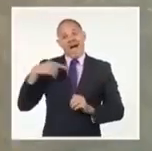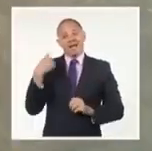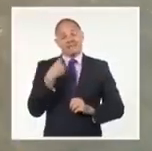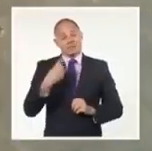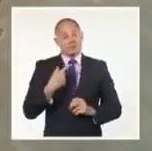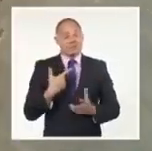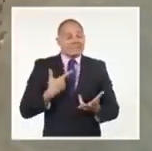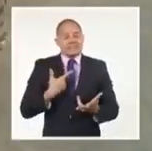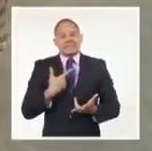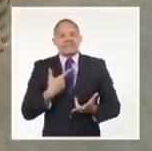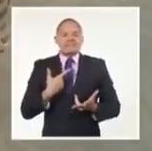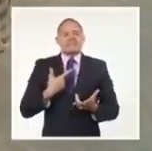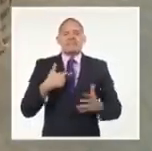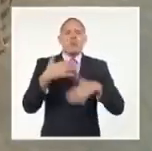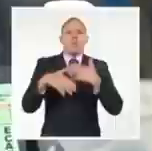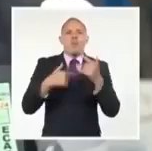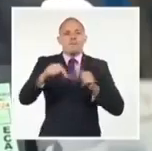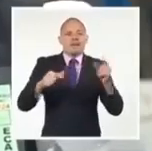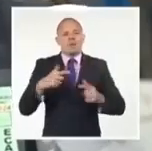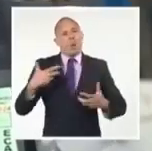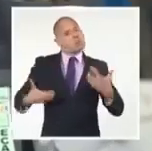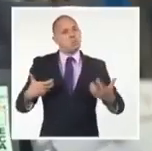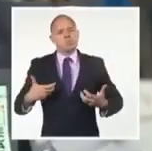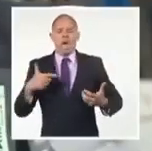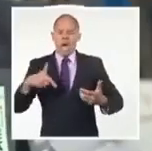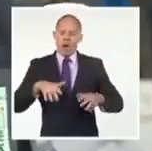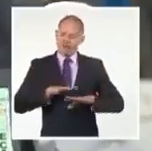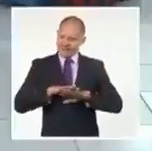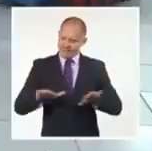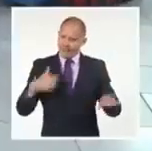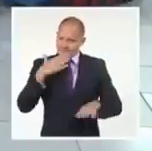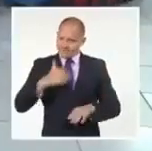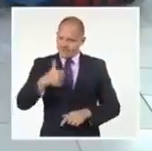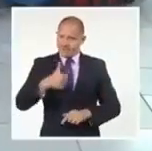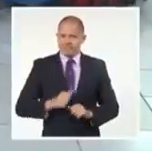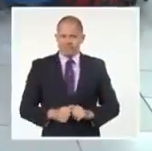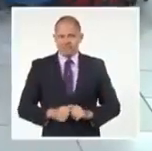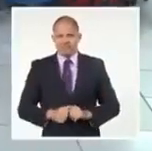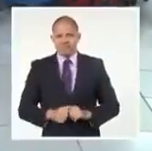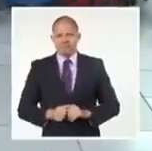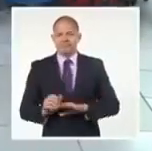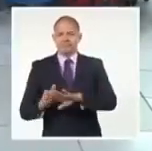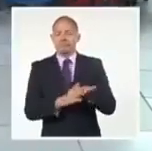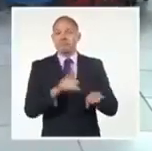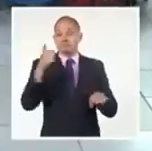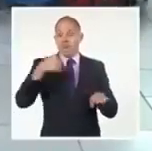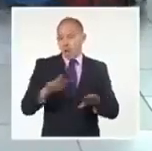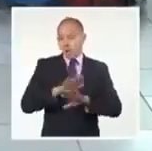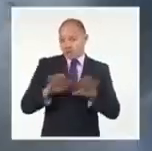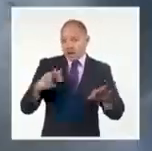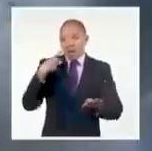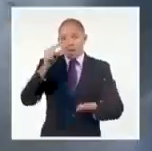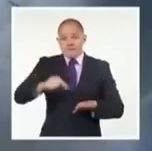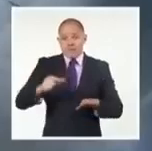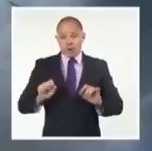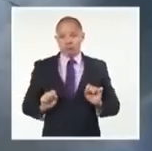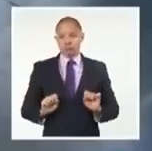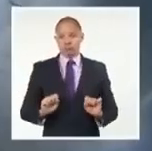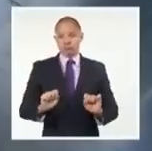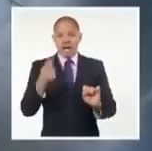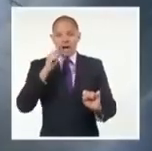pero que estamos enfrascados para lograr resolver la situación que se pueda presentar. El incremento en el volumen de mercancías que arriban con los pasajeros o a través de